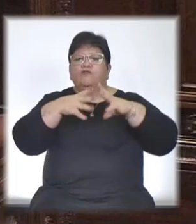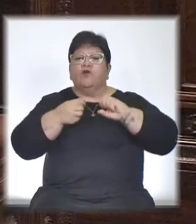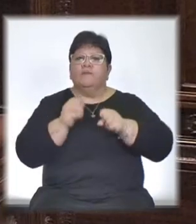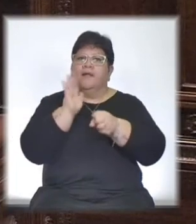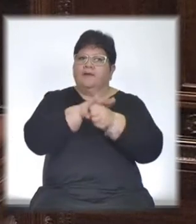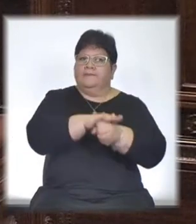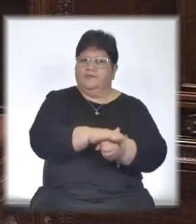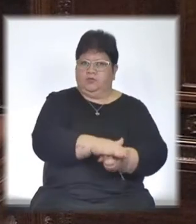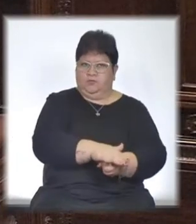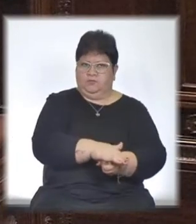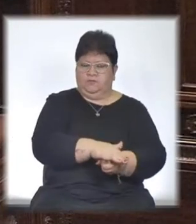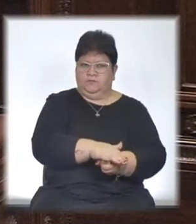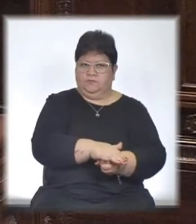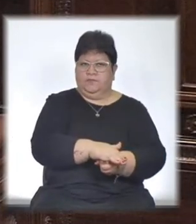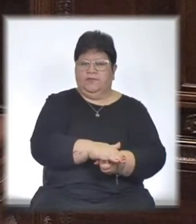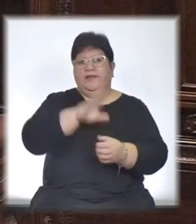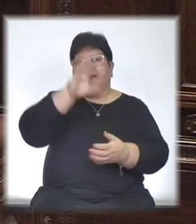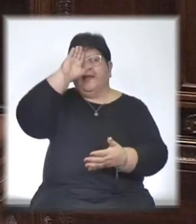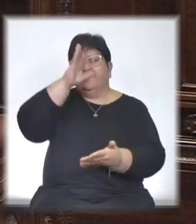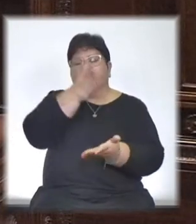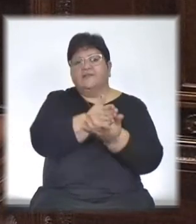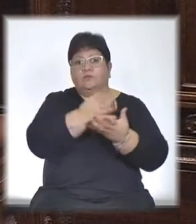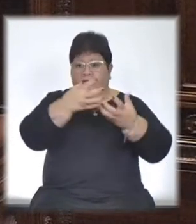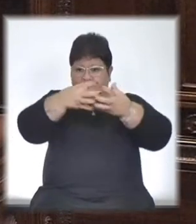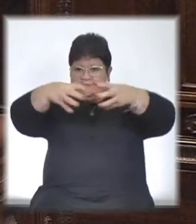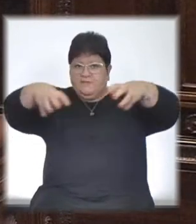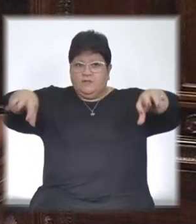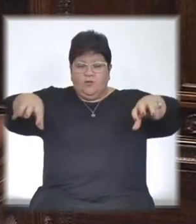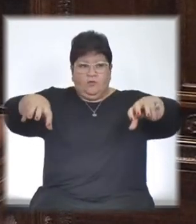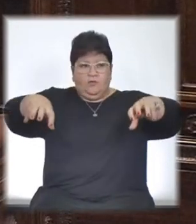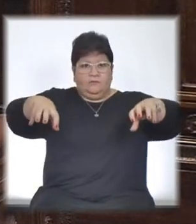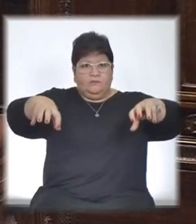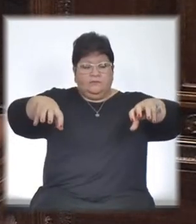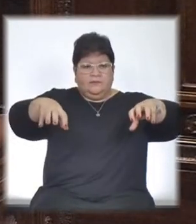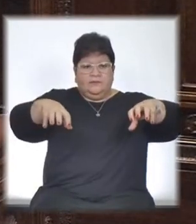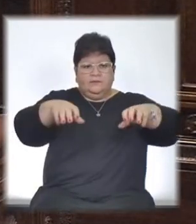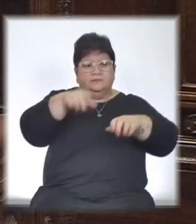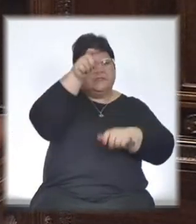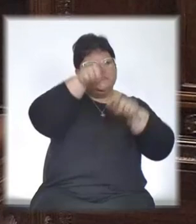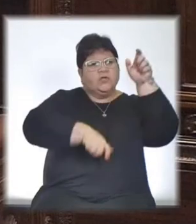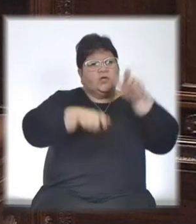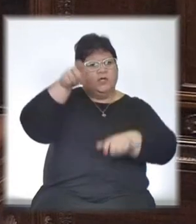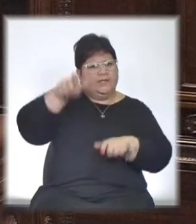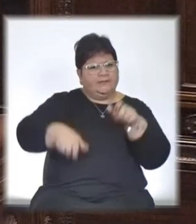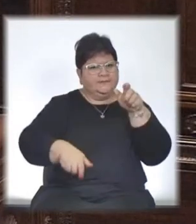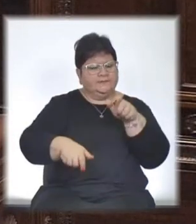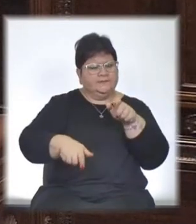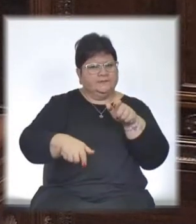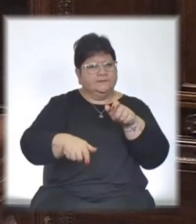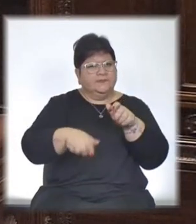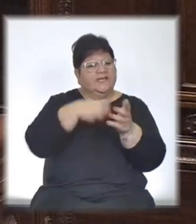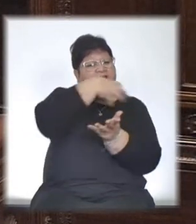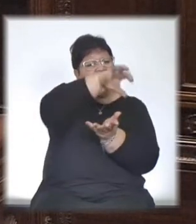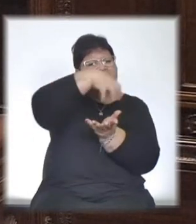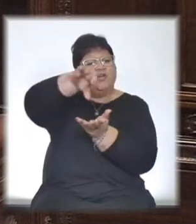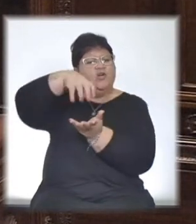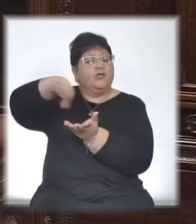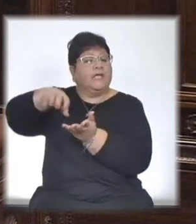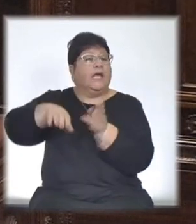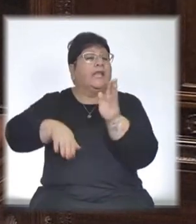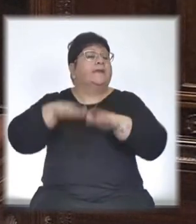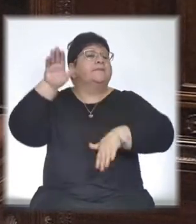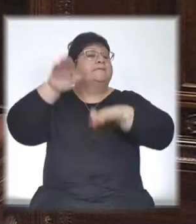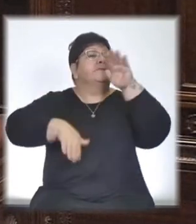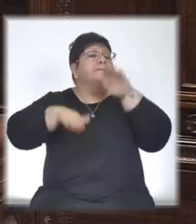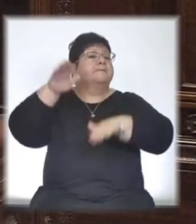represión. La dictadura dividió a los ciudadanos en categorías A, B y C, de acuerdo a los antecedentes políticos